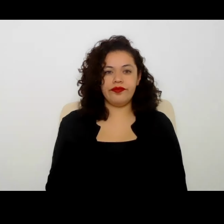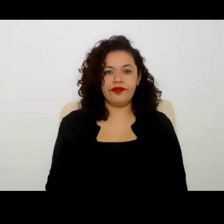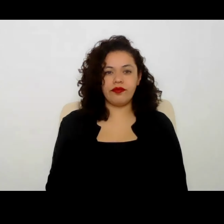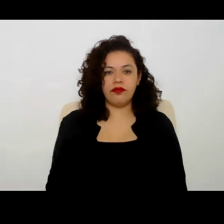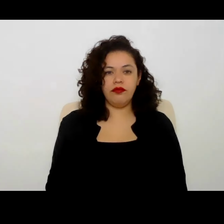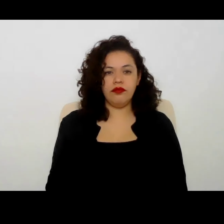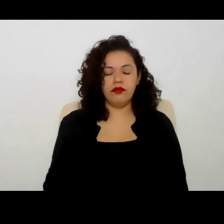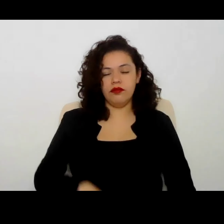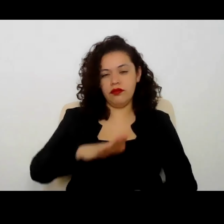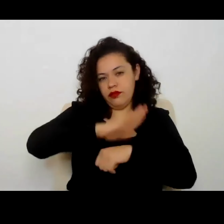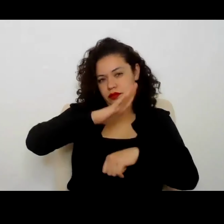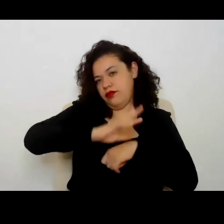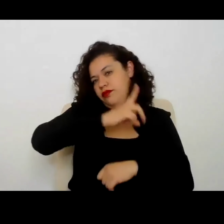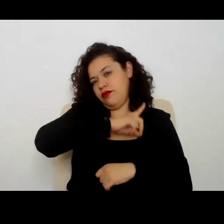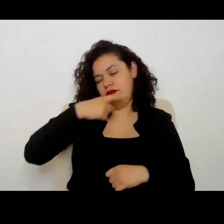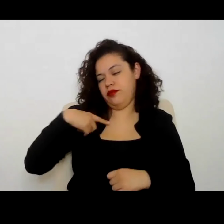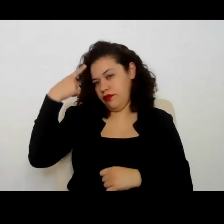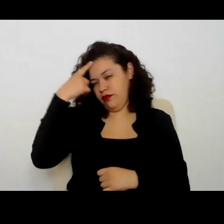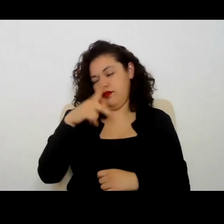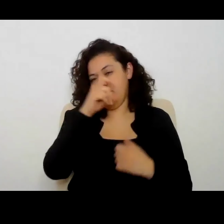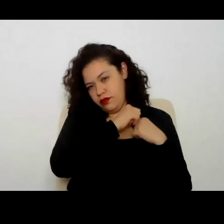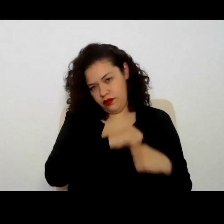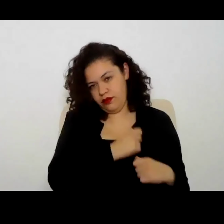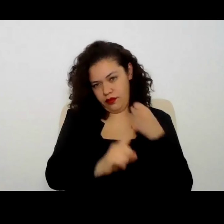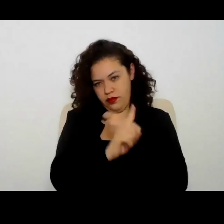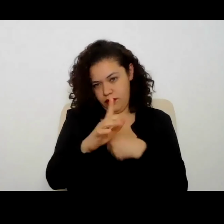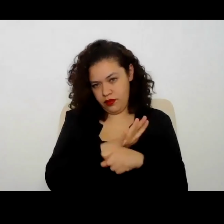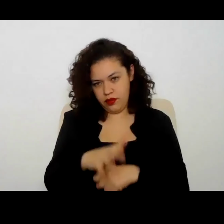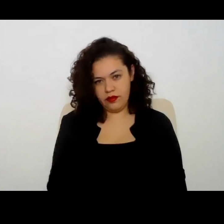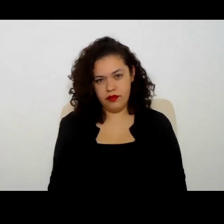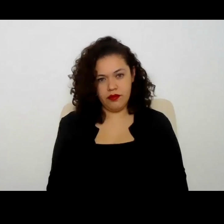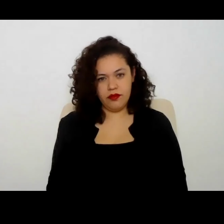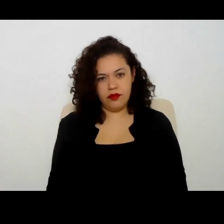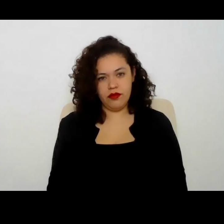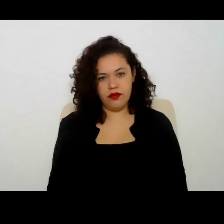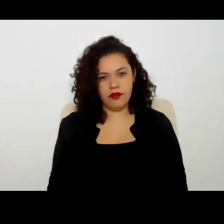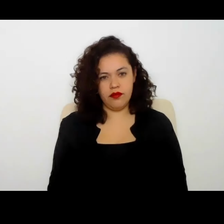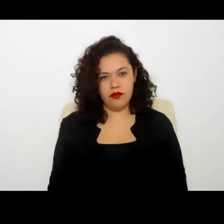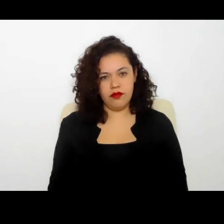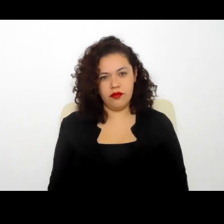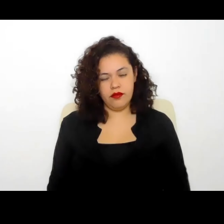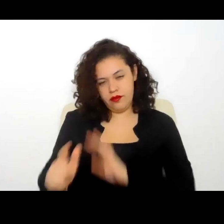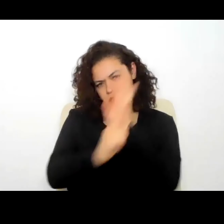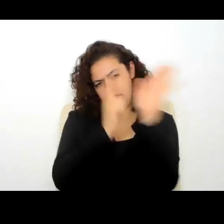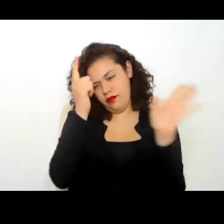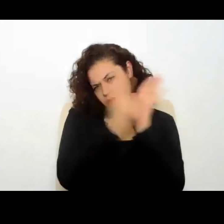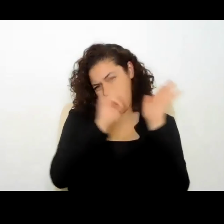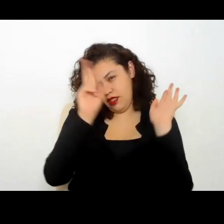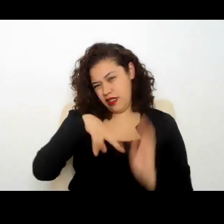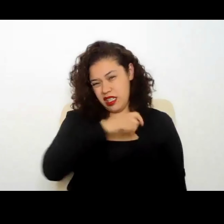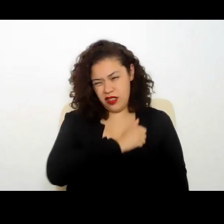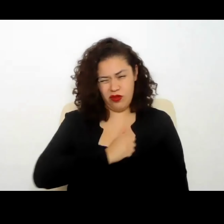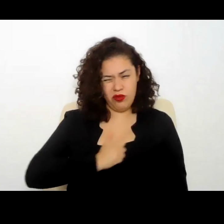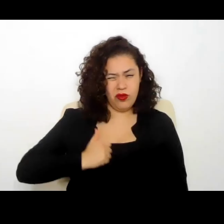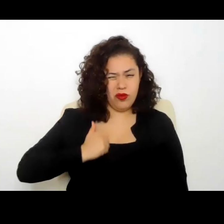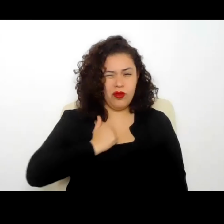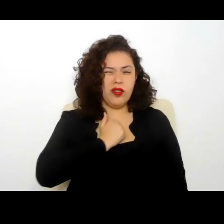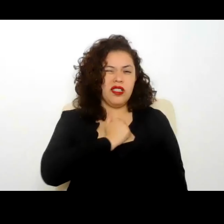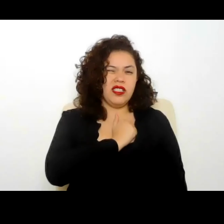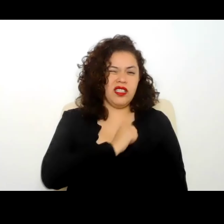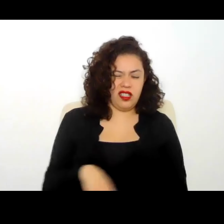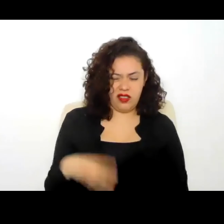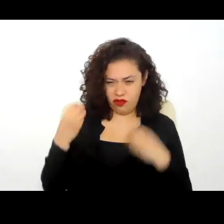habría que ver cuál es el aproximamiento con la autoridad, porque la ley, la verdad es que es muy desafortunada en cuanto a